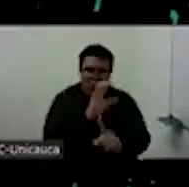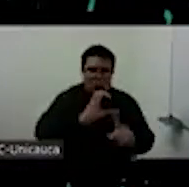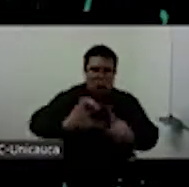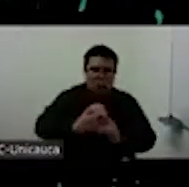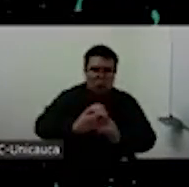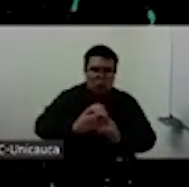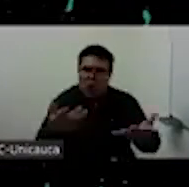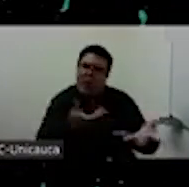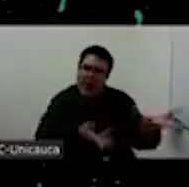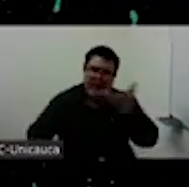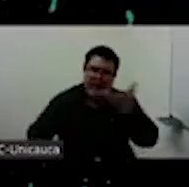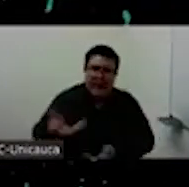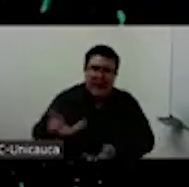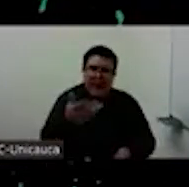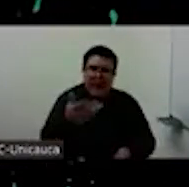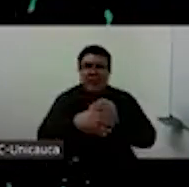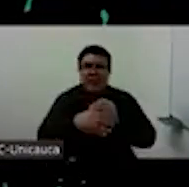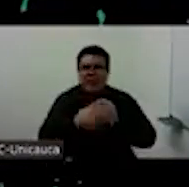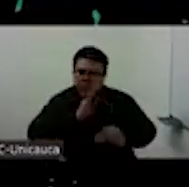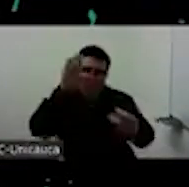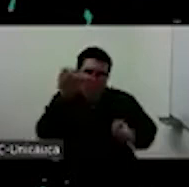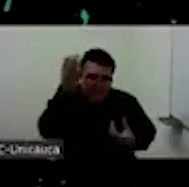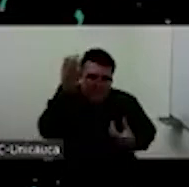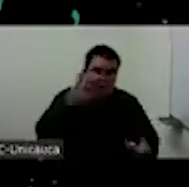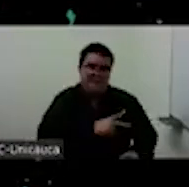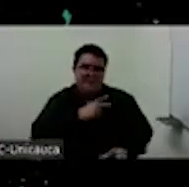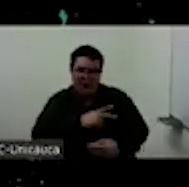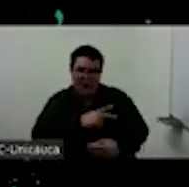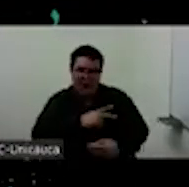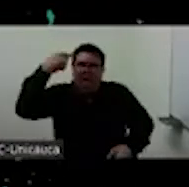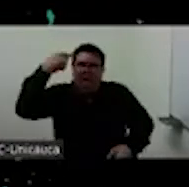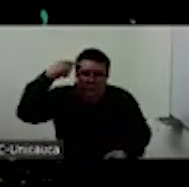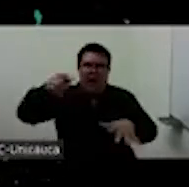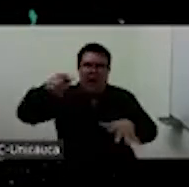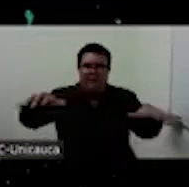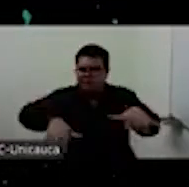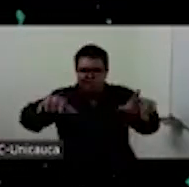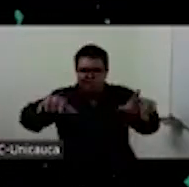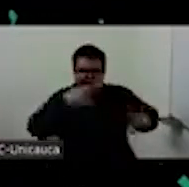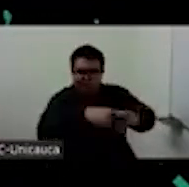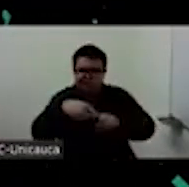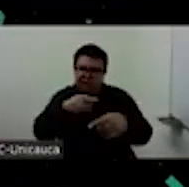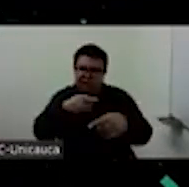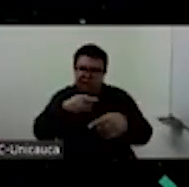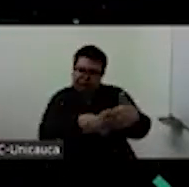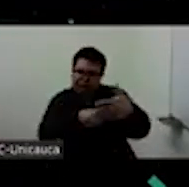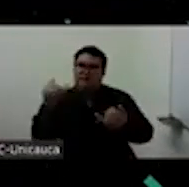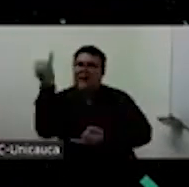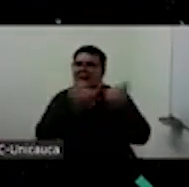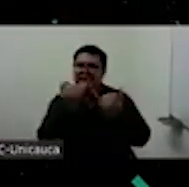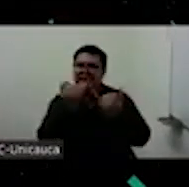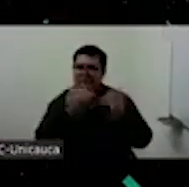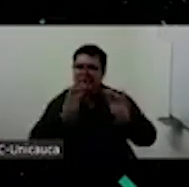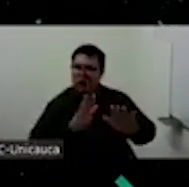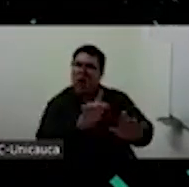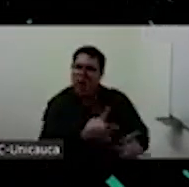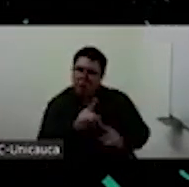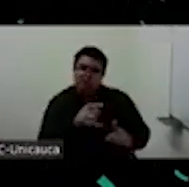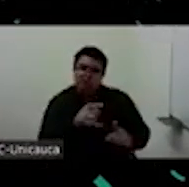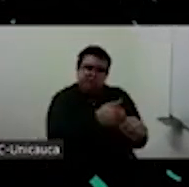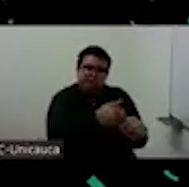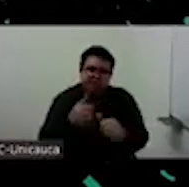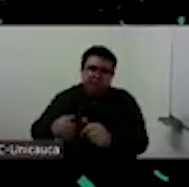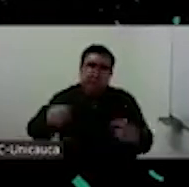como también costumbres, valores, creencias, que denotan una identidad que se recrea individual y